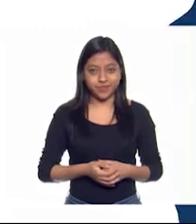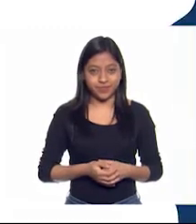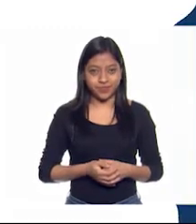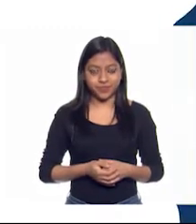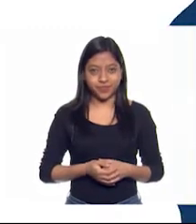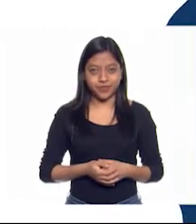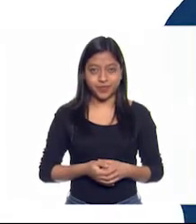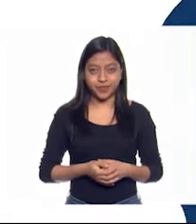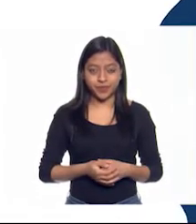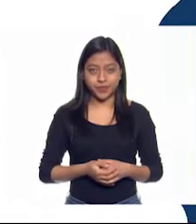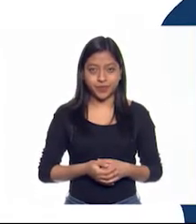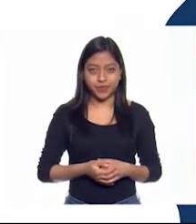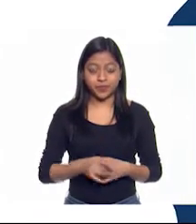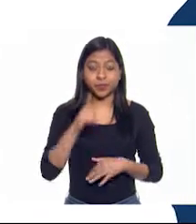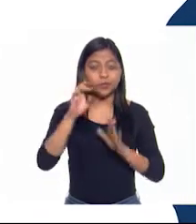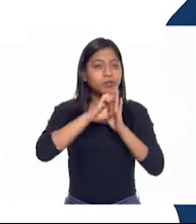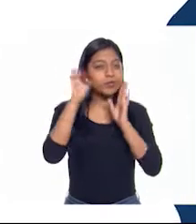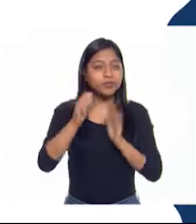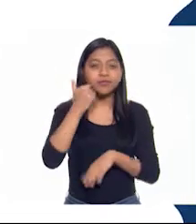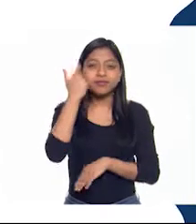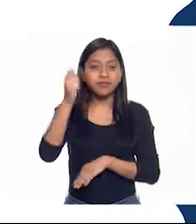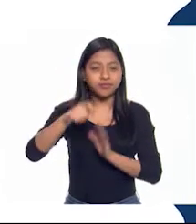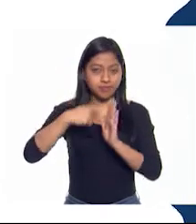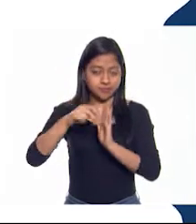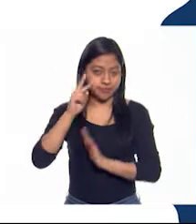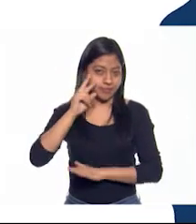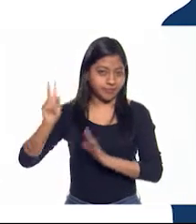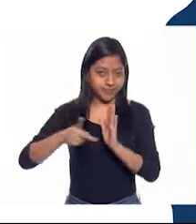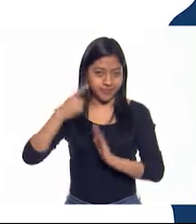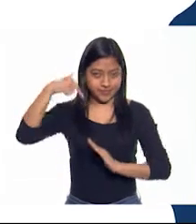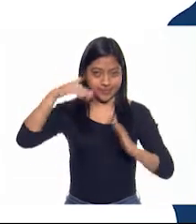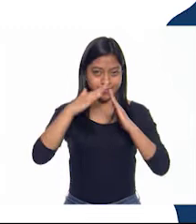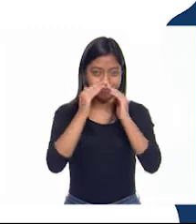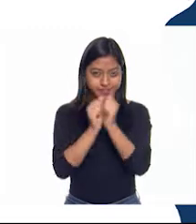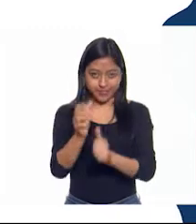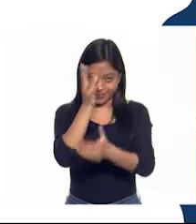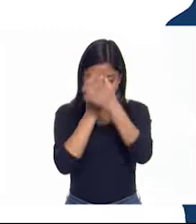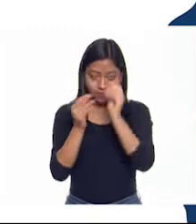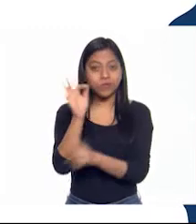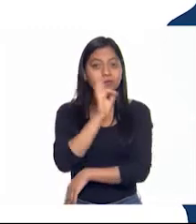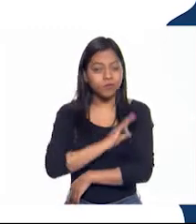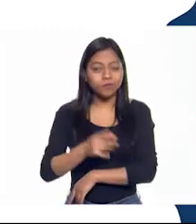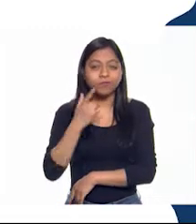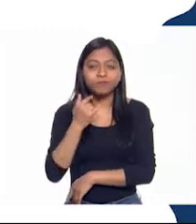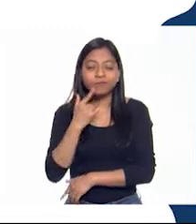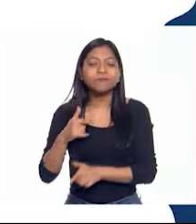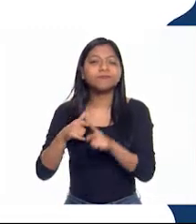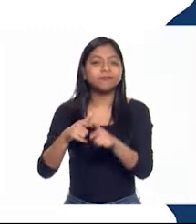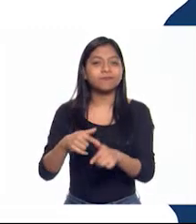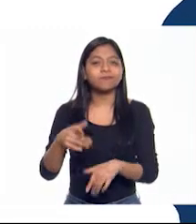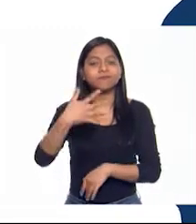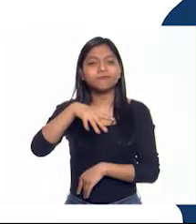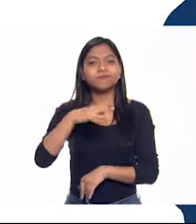conalitech.sep.gov.mx. Si quieres volver a ver los programas de Aprende en Casa, los puedes encontrar en la siguiente liga: